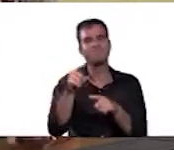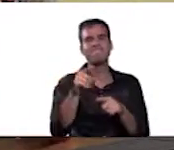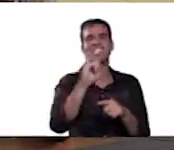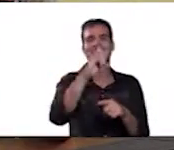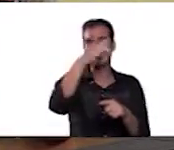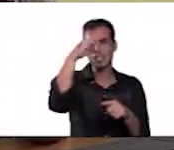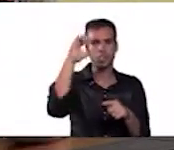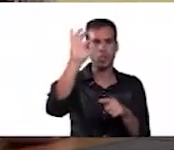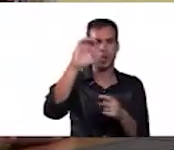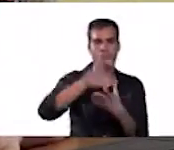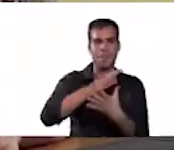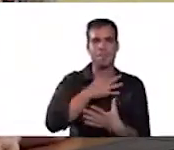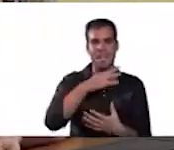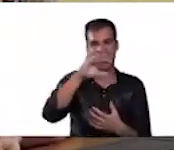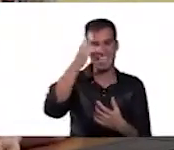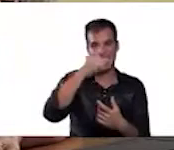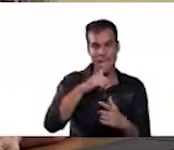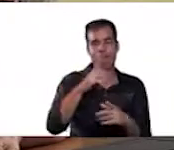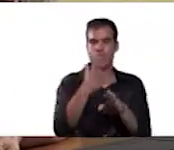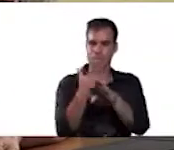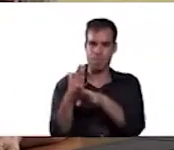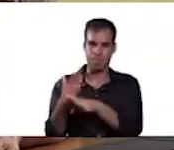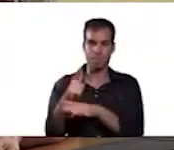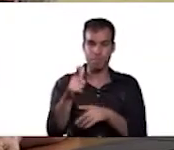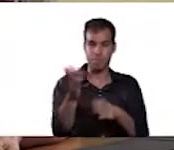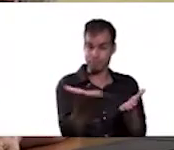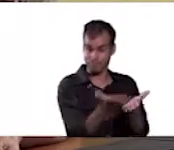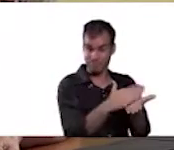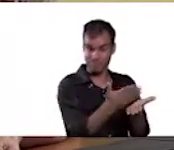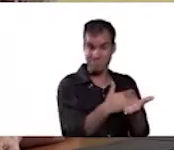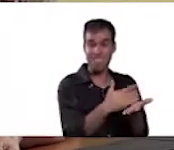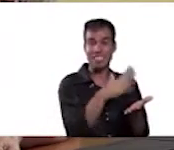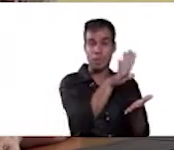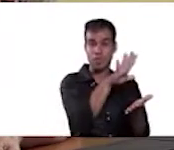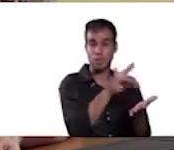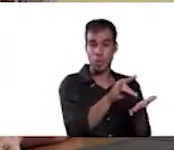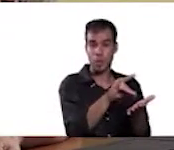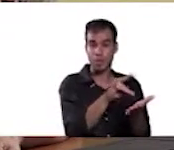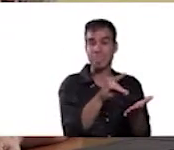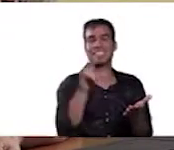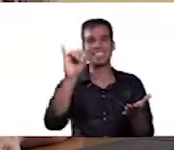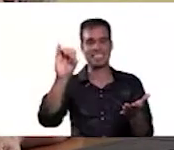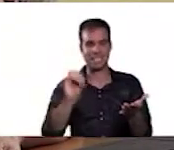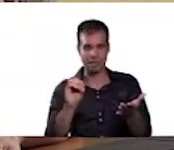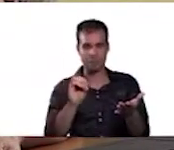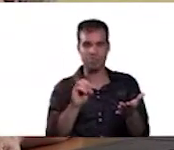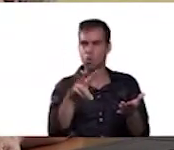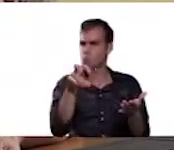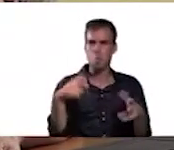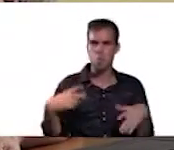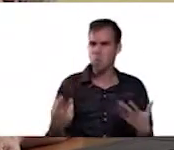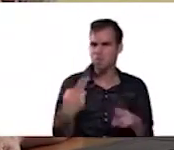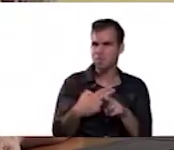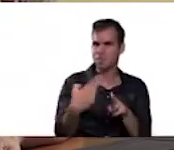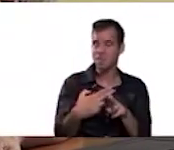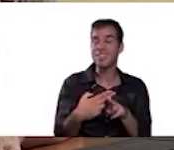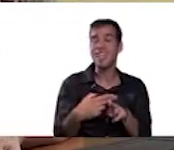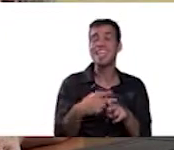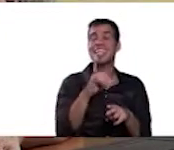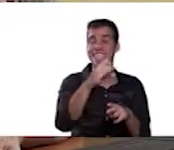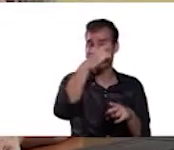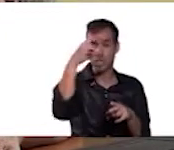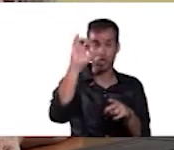isomería. Las isomerías están en las páginas 59 y 60. ¿Cuál es este nuevo tipo de isomería? La isomería de